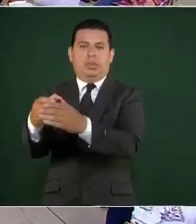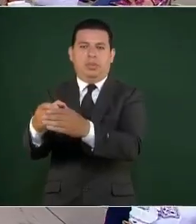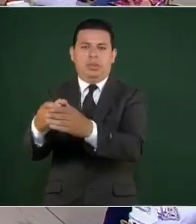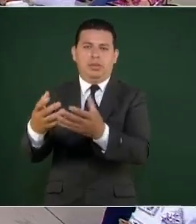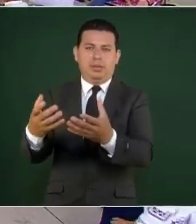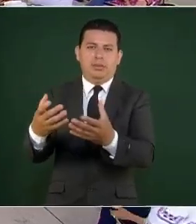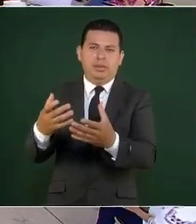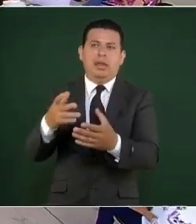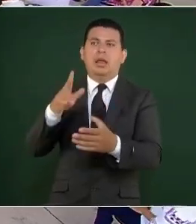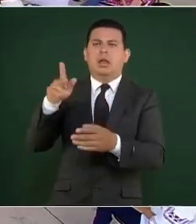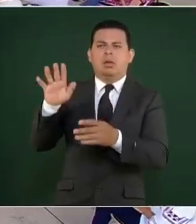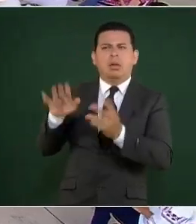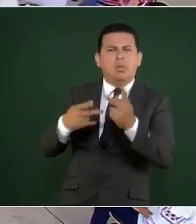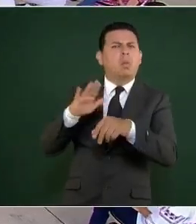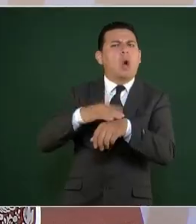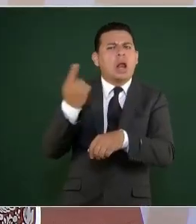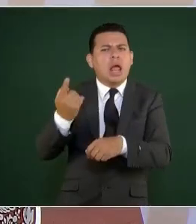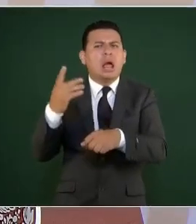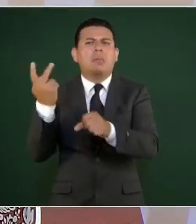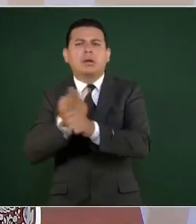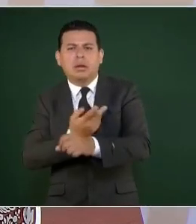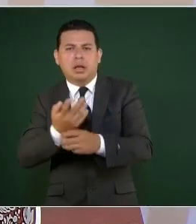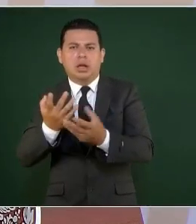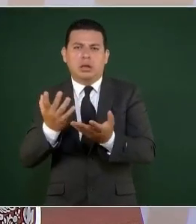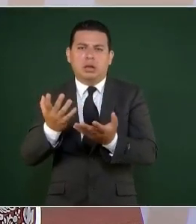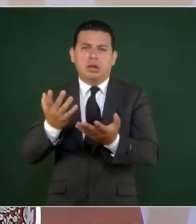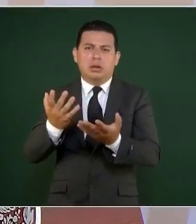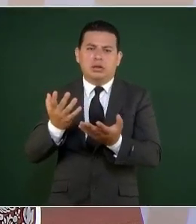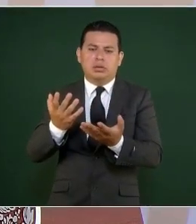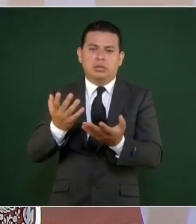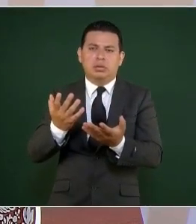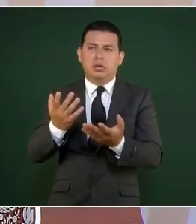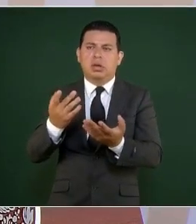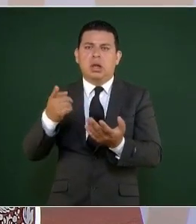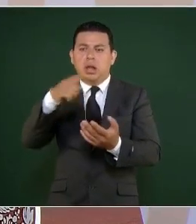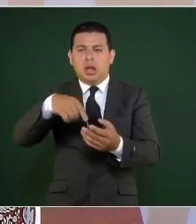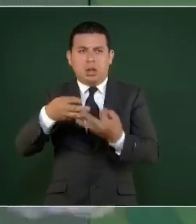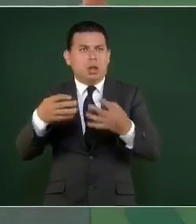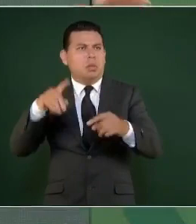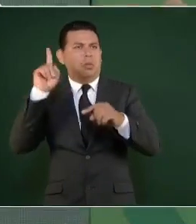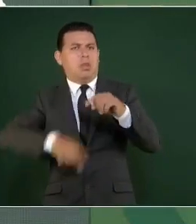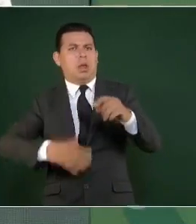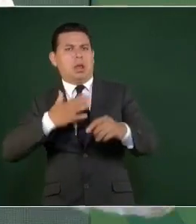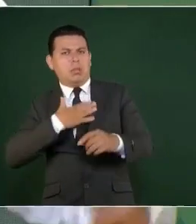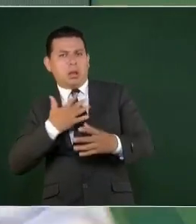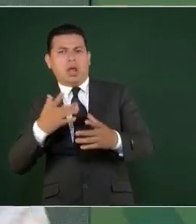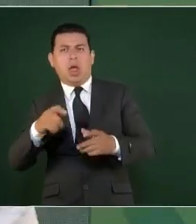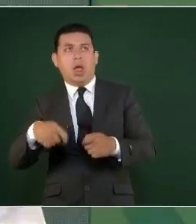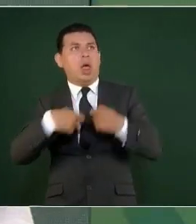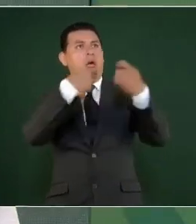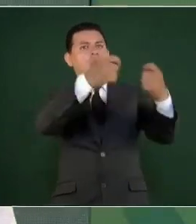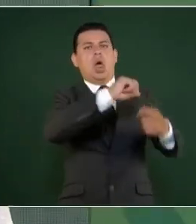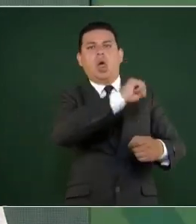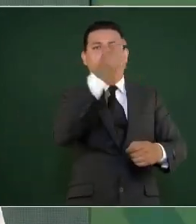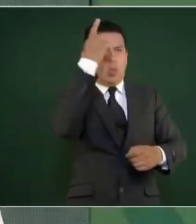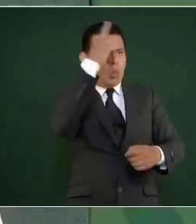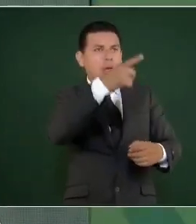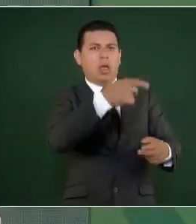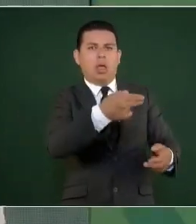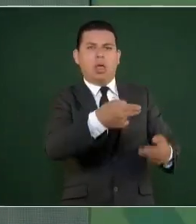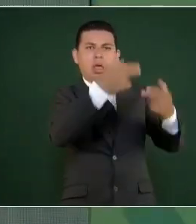los cuestionamientos, ¿no? Nos los quitaron a nosotros y se los están entregando a